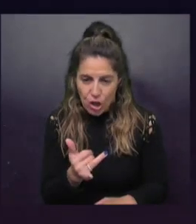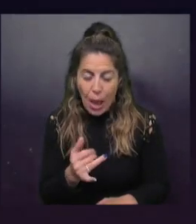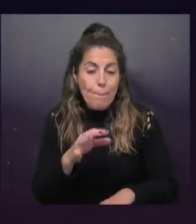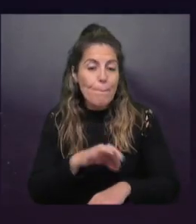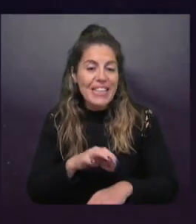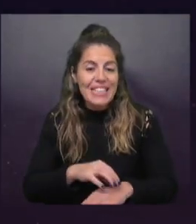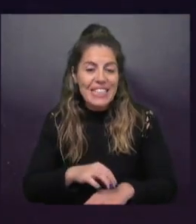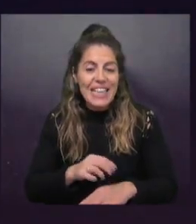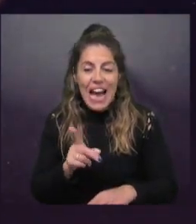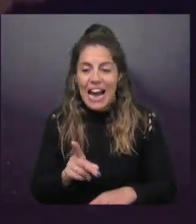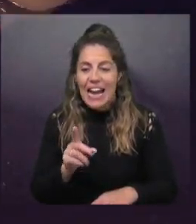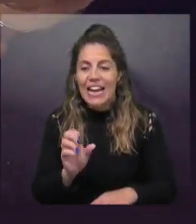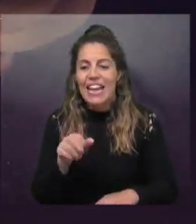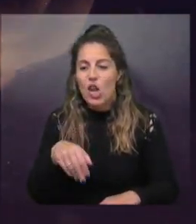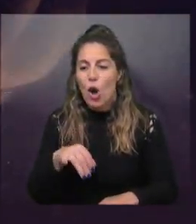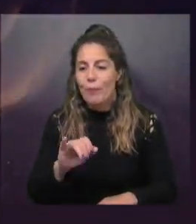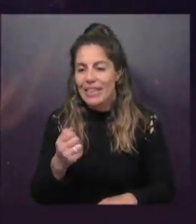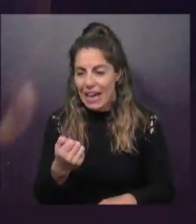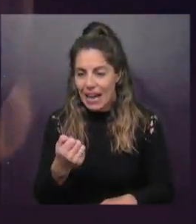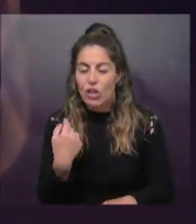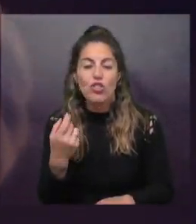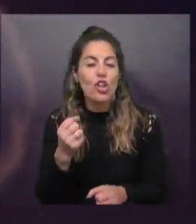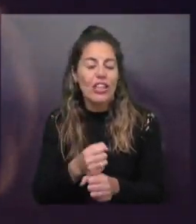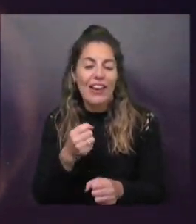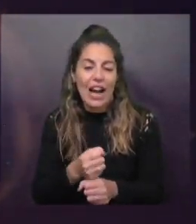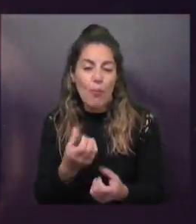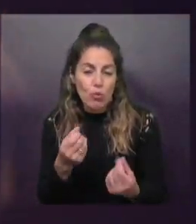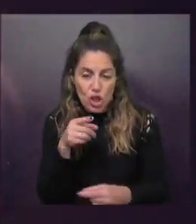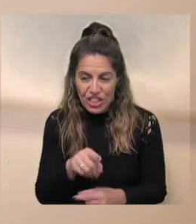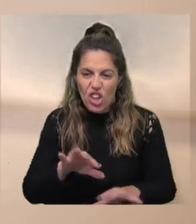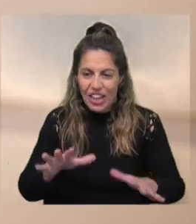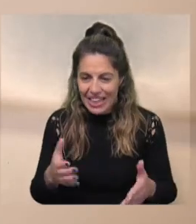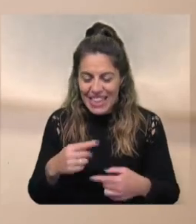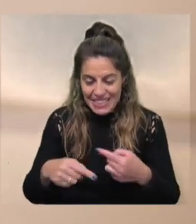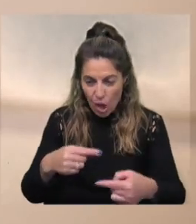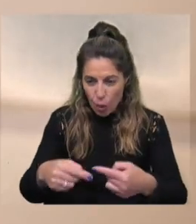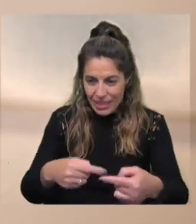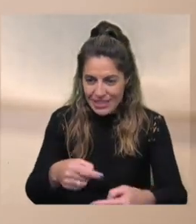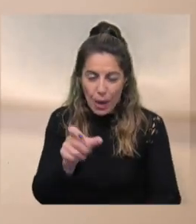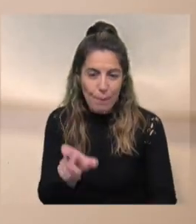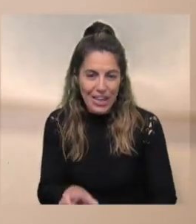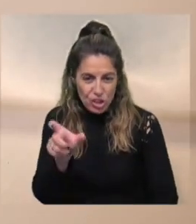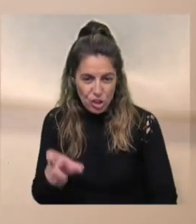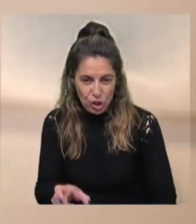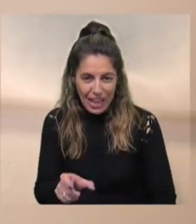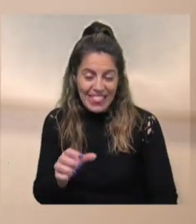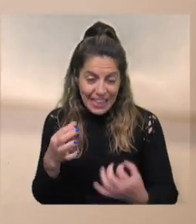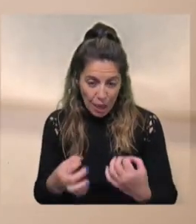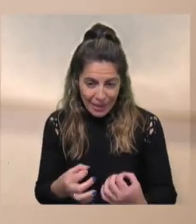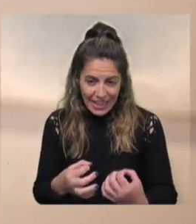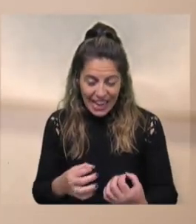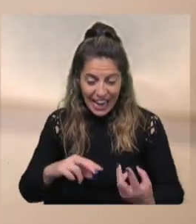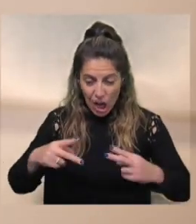medicina genómica, ¿sí?, que nosotros trabajamos mucho en eso, que quiere decir secuenciar pacientes, o sea, determinarle el